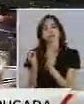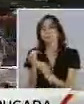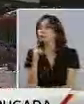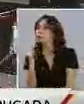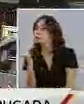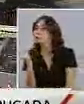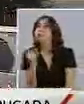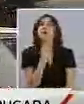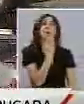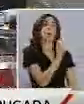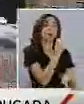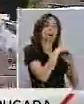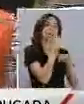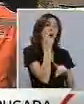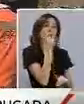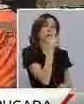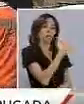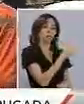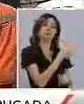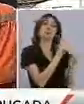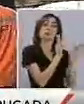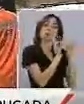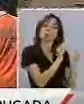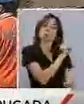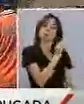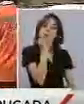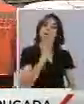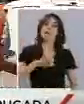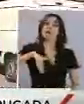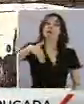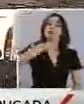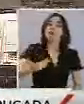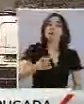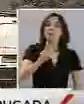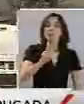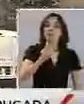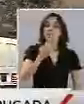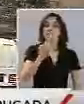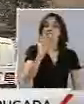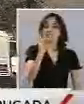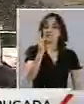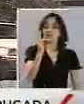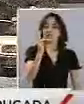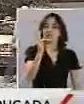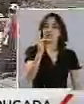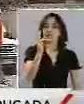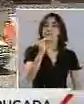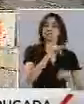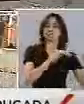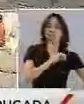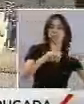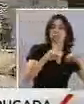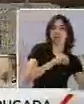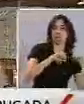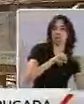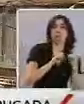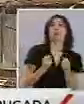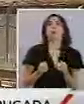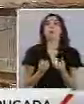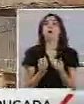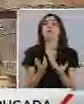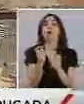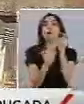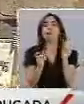¿no? Sí, muy buenas tardes. Bueno, justamente tal como señalas tú, después del 27 de febrero, el evento ocasionó que la